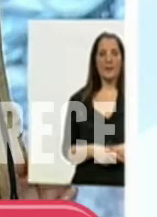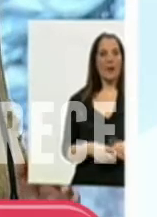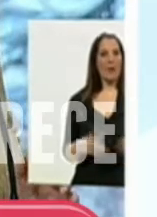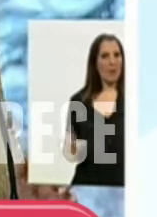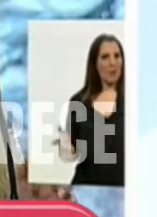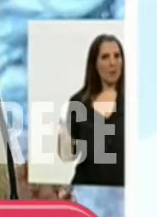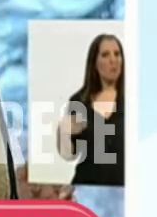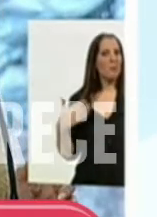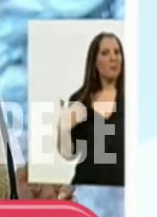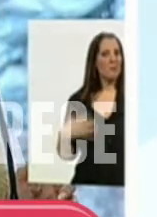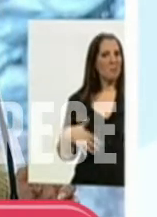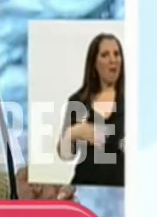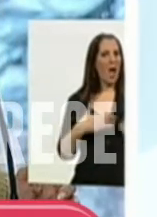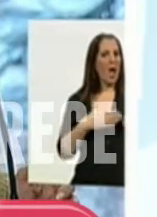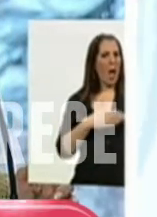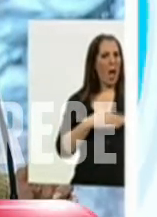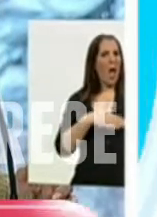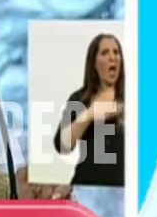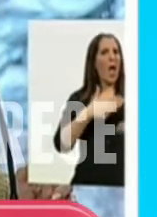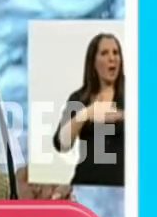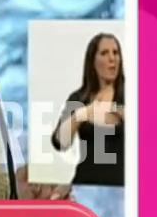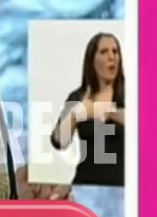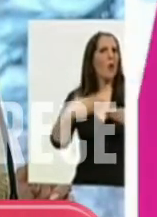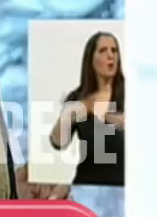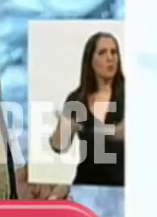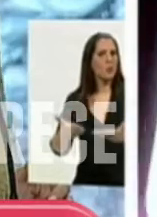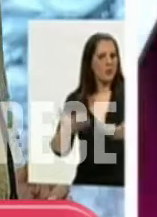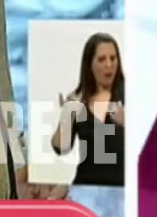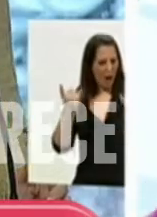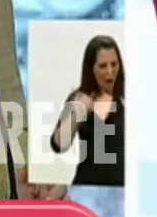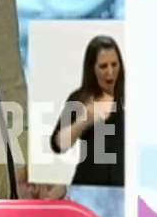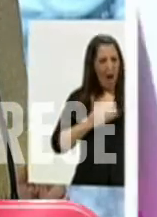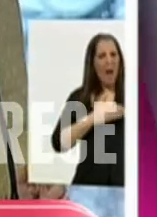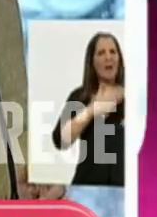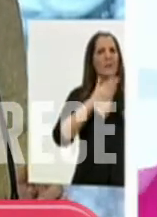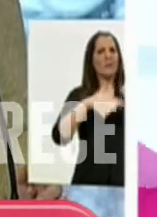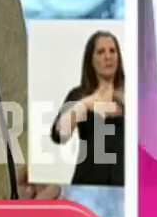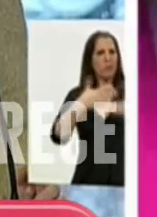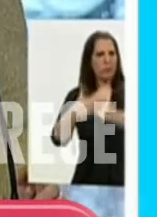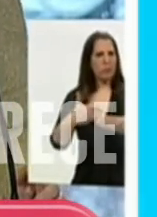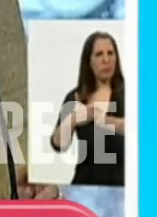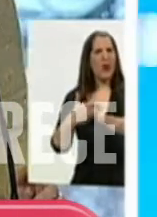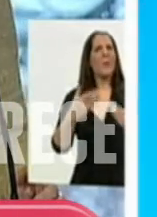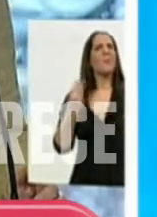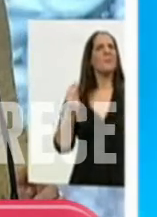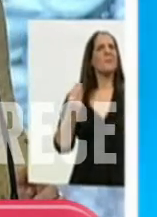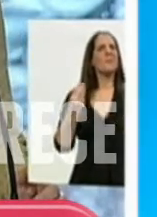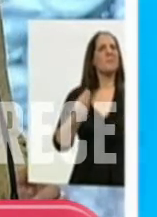también va a haber un aguante para Kicillof mañana. Pero el tema lavado de dinero, que es un delito mucho más grave, considerado más grave en el